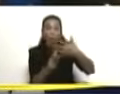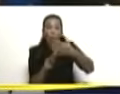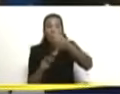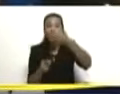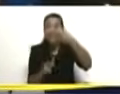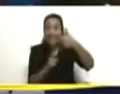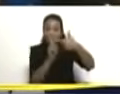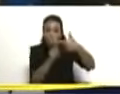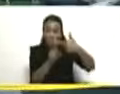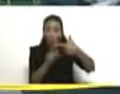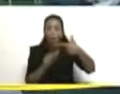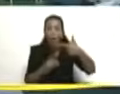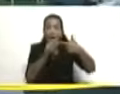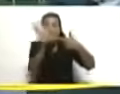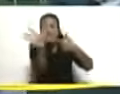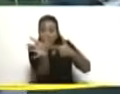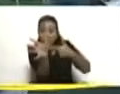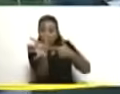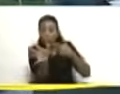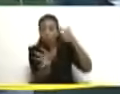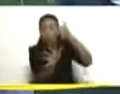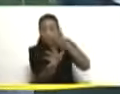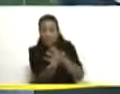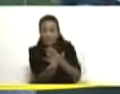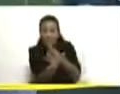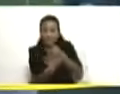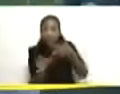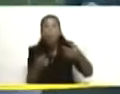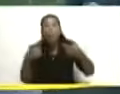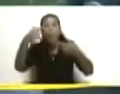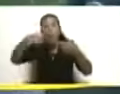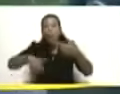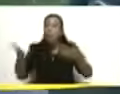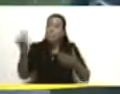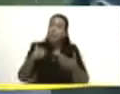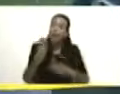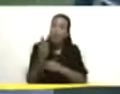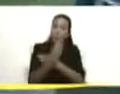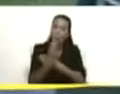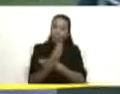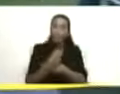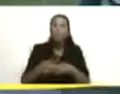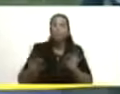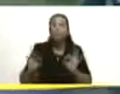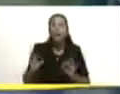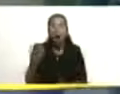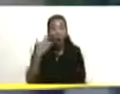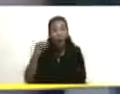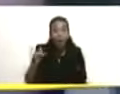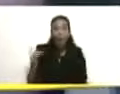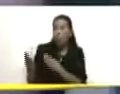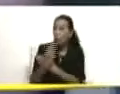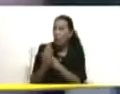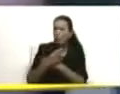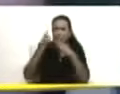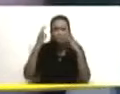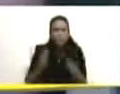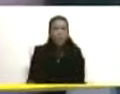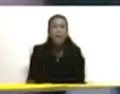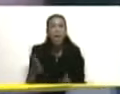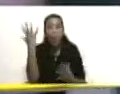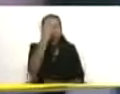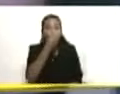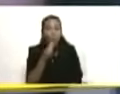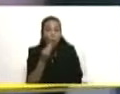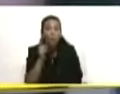presidente. Bueno, interesante conocer todas esas experiencias que usted nos contaba. Y ahora, bueno, una de las cosas más importantes que tenemos los